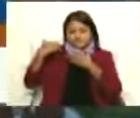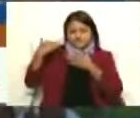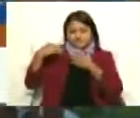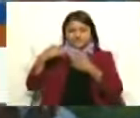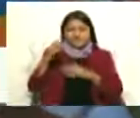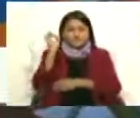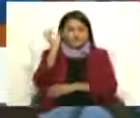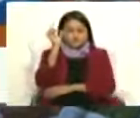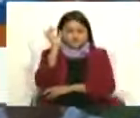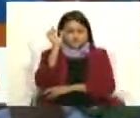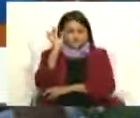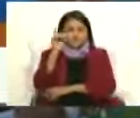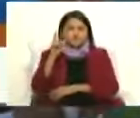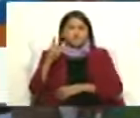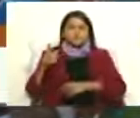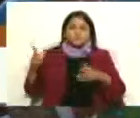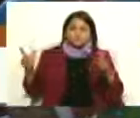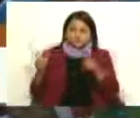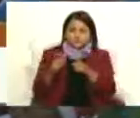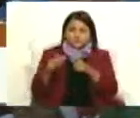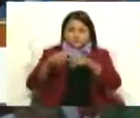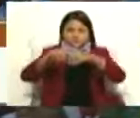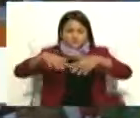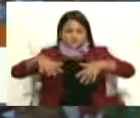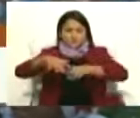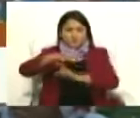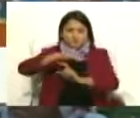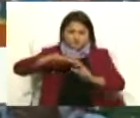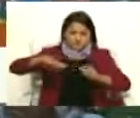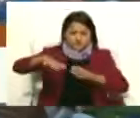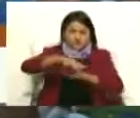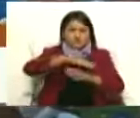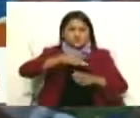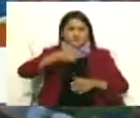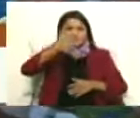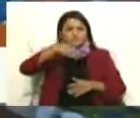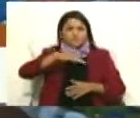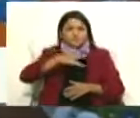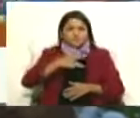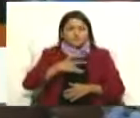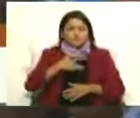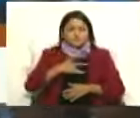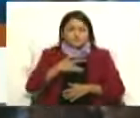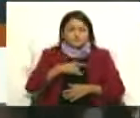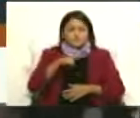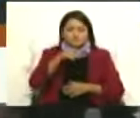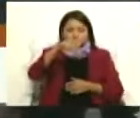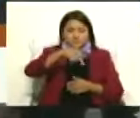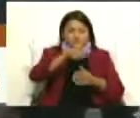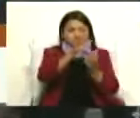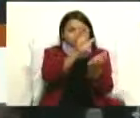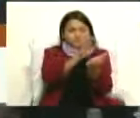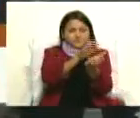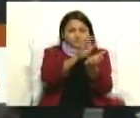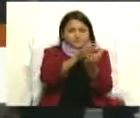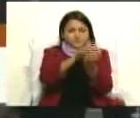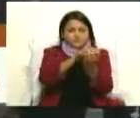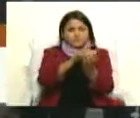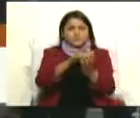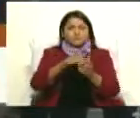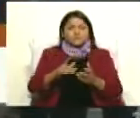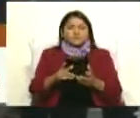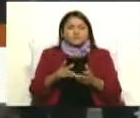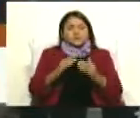en Mariño con las estructuras, le decía, que es lo que yo siento, que Margarita era un león